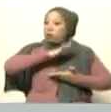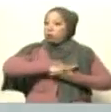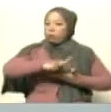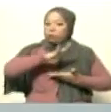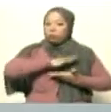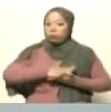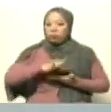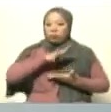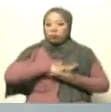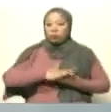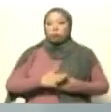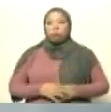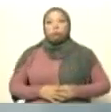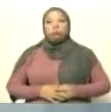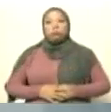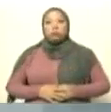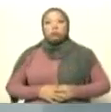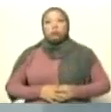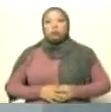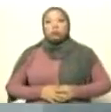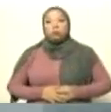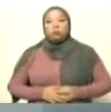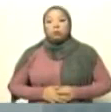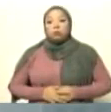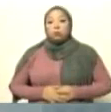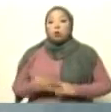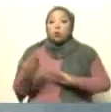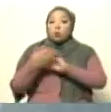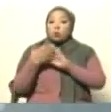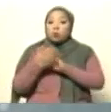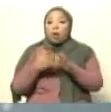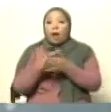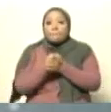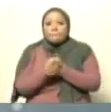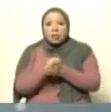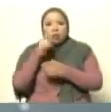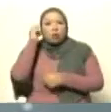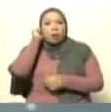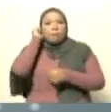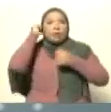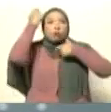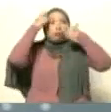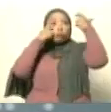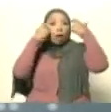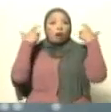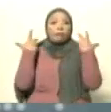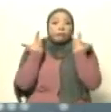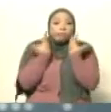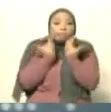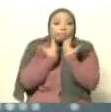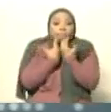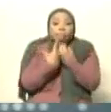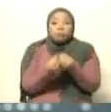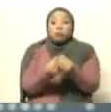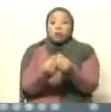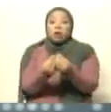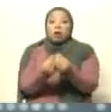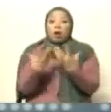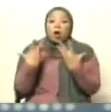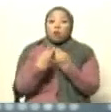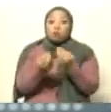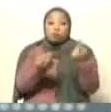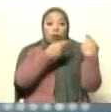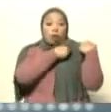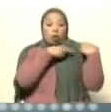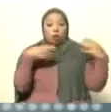levantarse, a manifestar su solidaridad con el comandante Chávez, y se crea una junta de